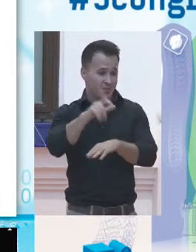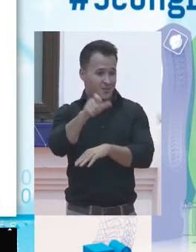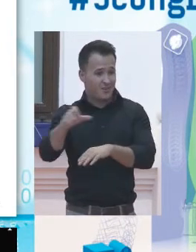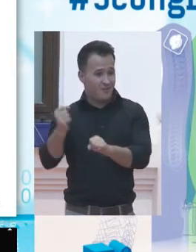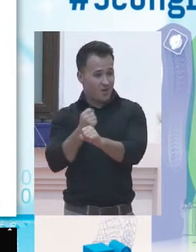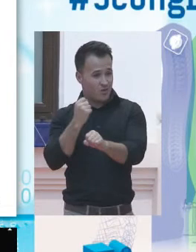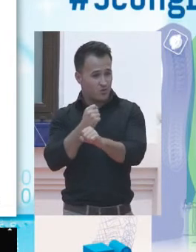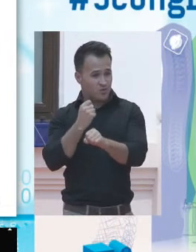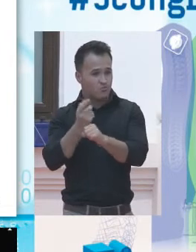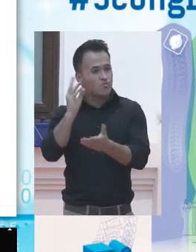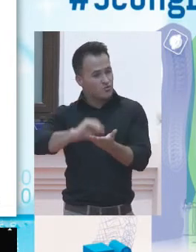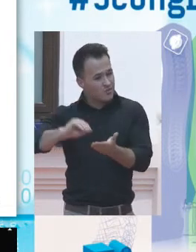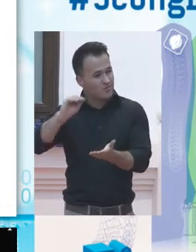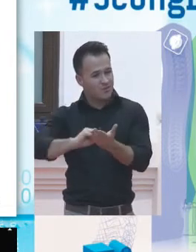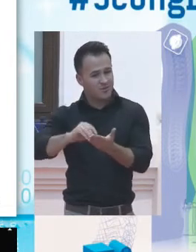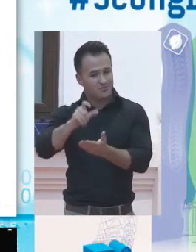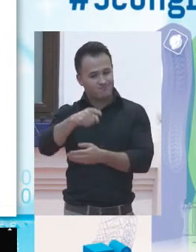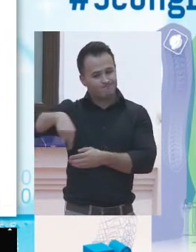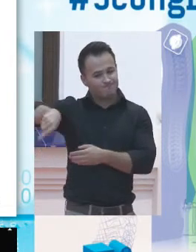veces